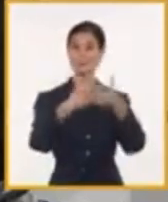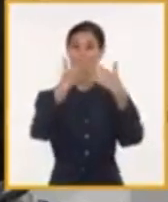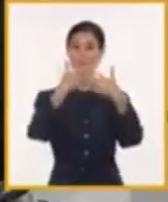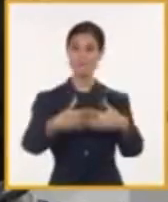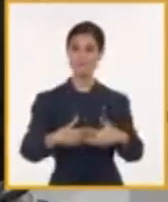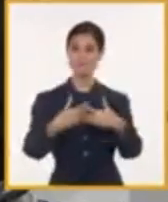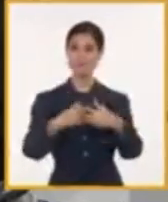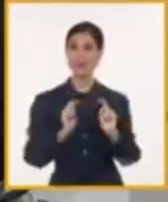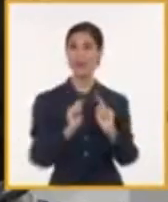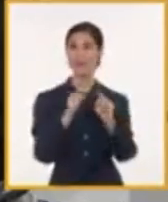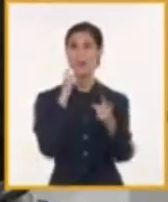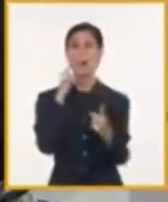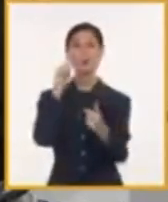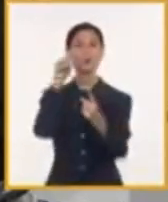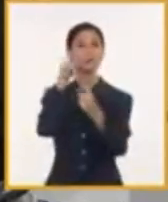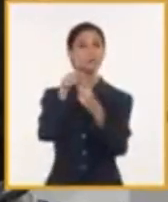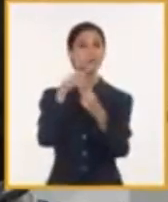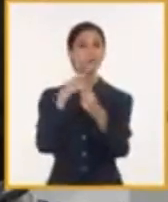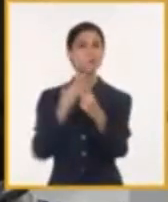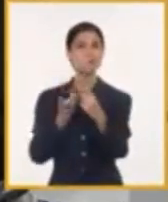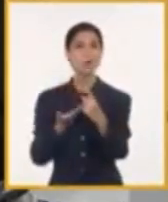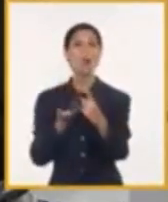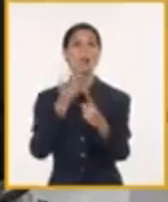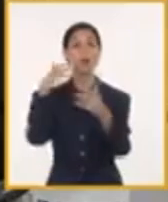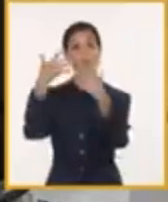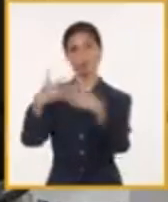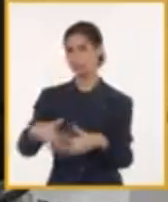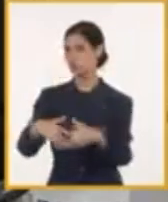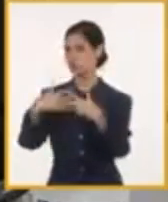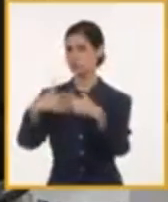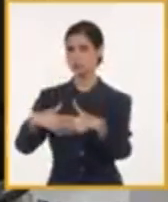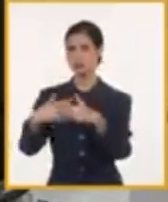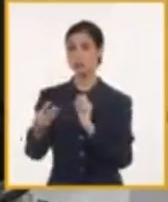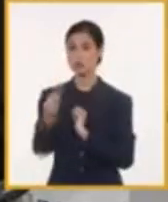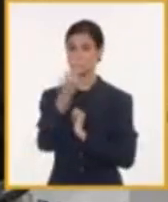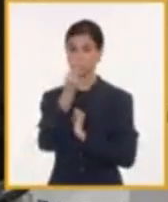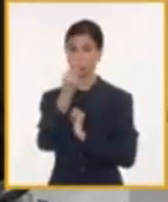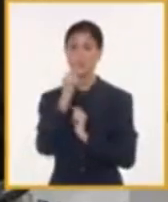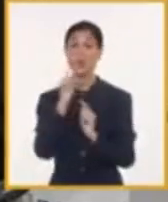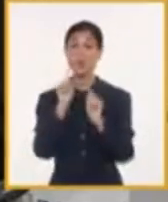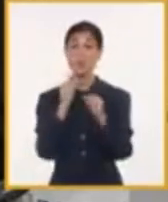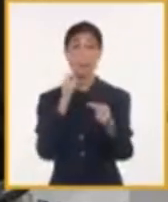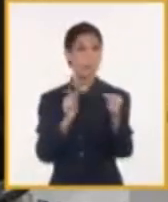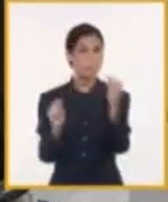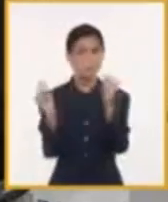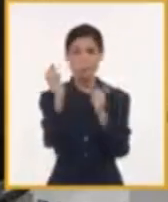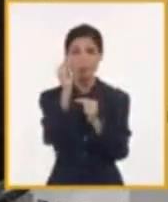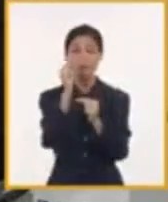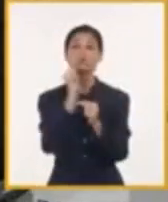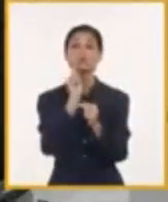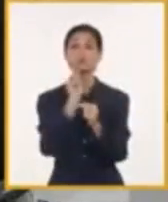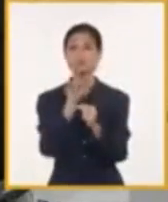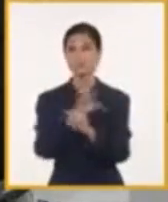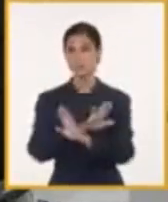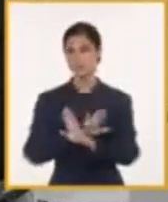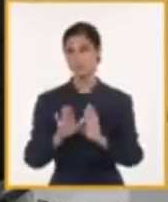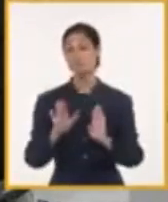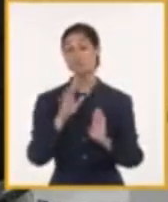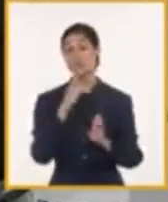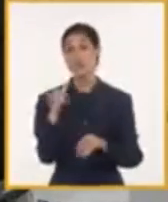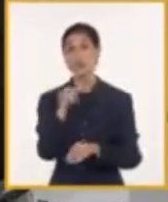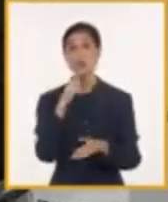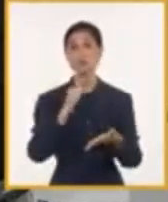función de la producción de alimentos, que es la razón de ser fundamental. El grupo nosotros tiene otros servicios